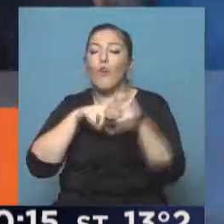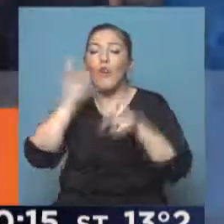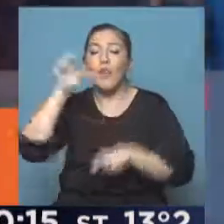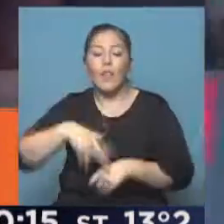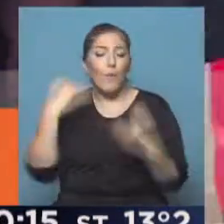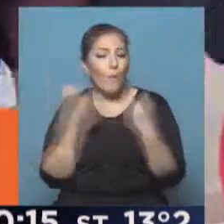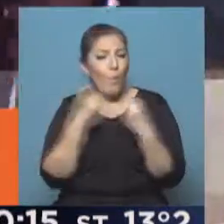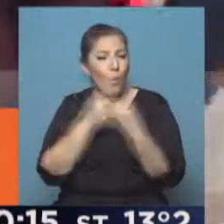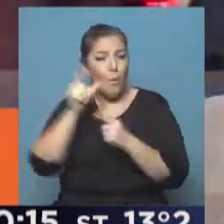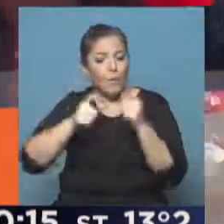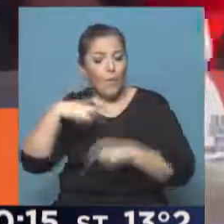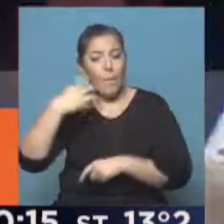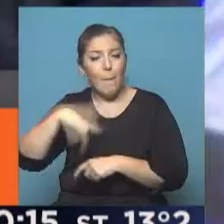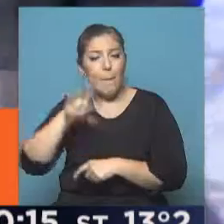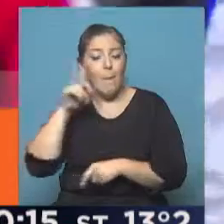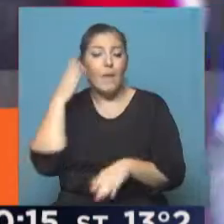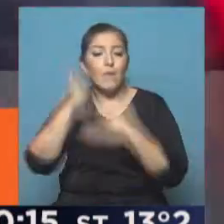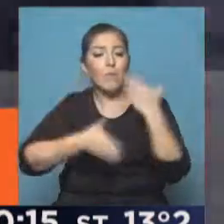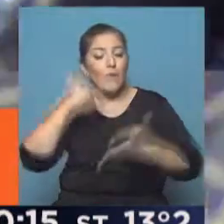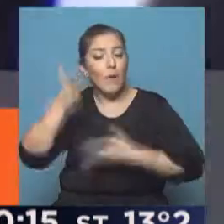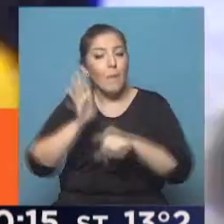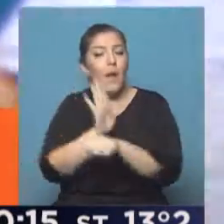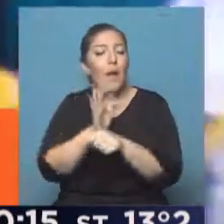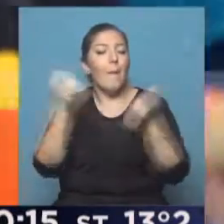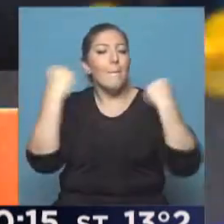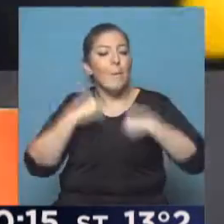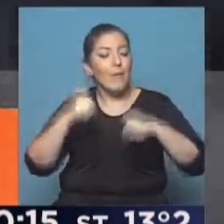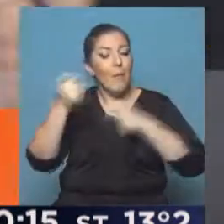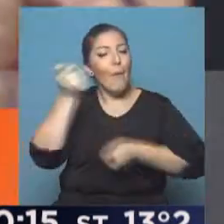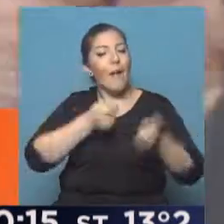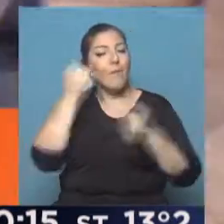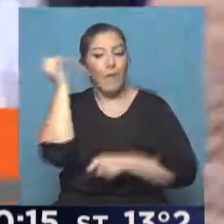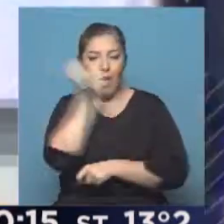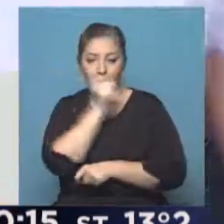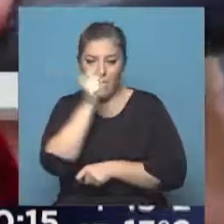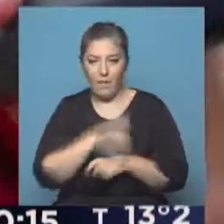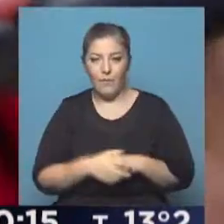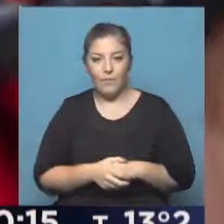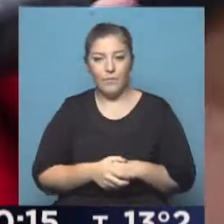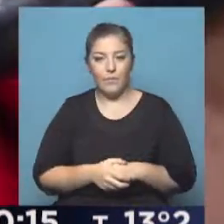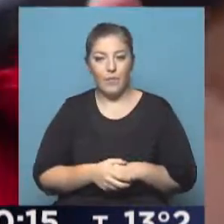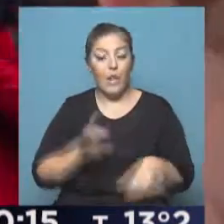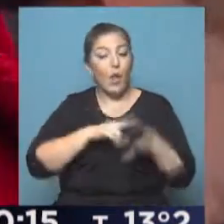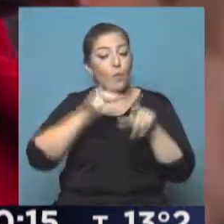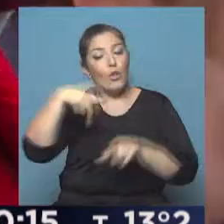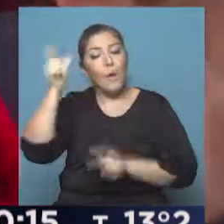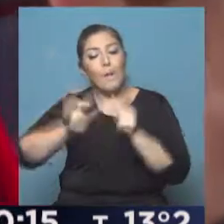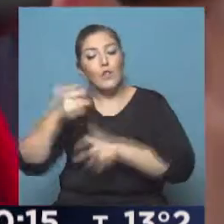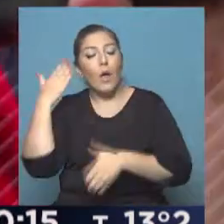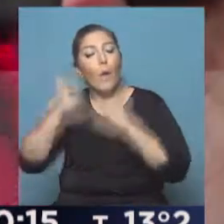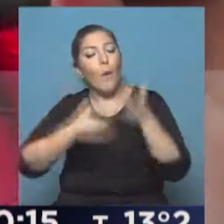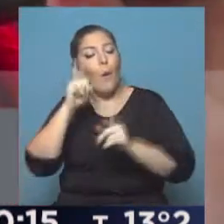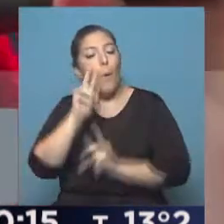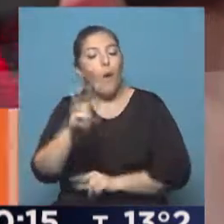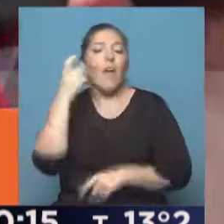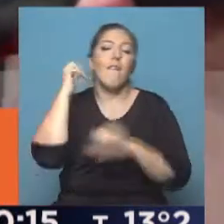miles de afiliados del PAMI para hacer sus respectivos ensayos para bailar y cantar. ¿Recomienda a los demás que vengan a verlos, a visitarlos